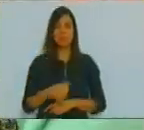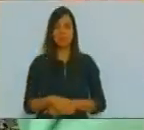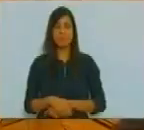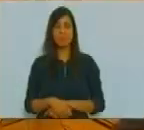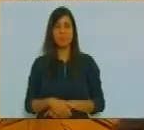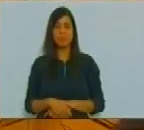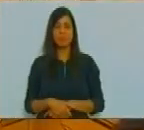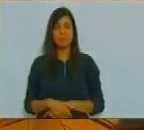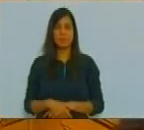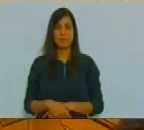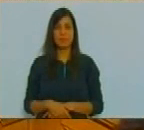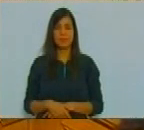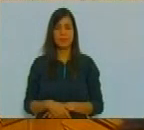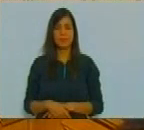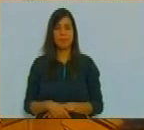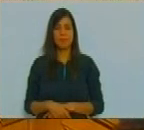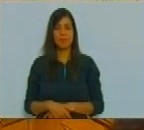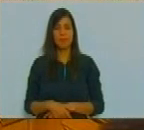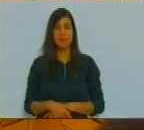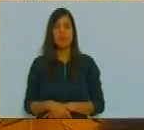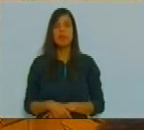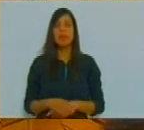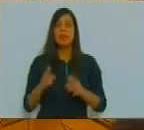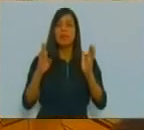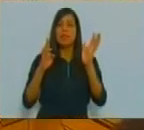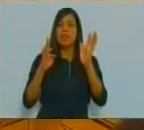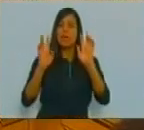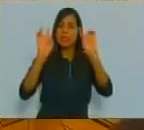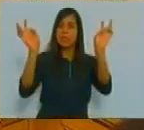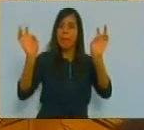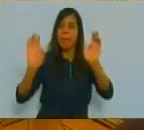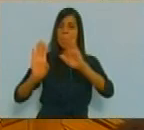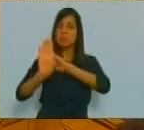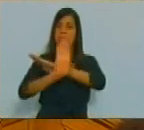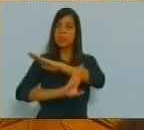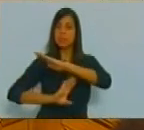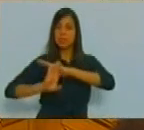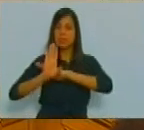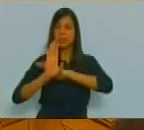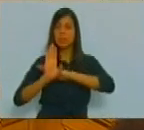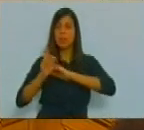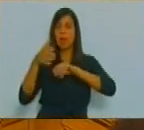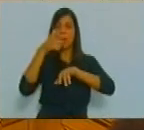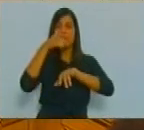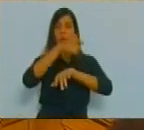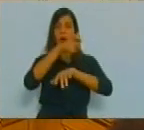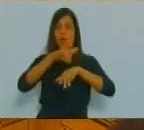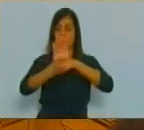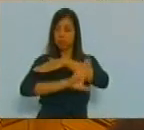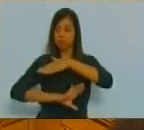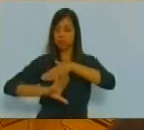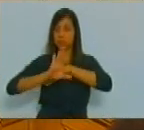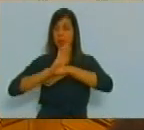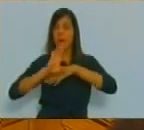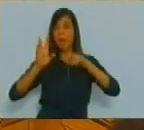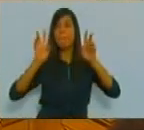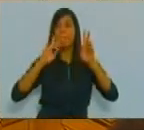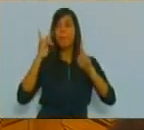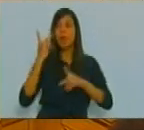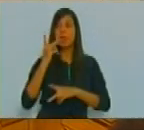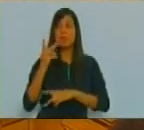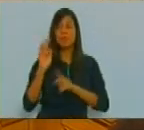suscribimos la seguridad ciudadana desde el aspecto político es fundamental